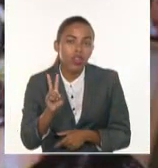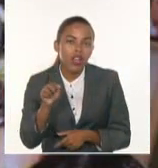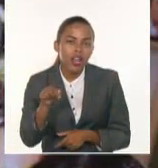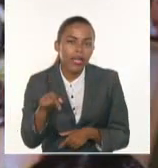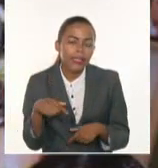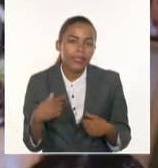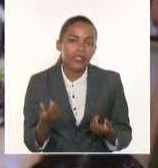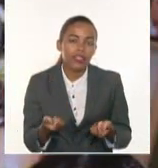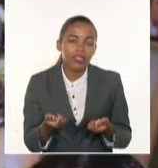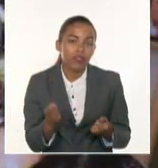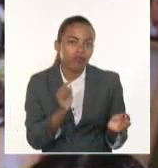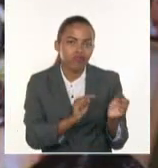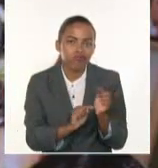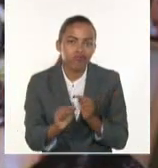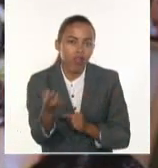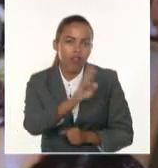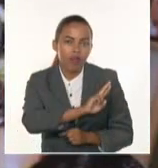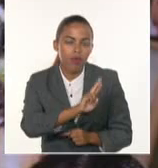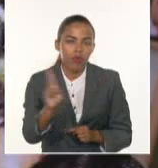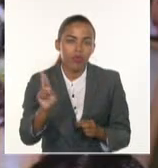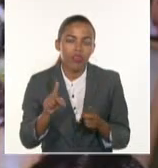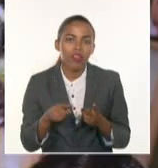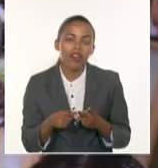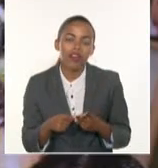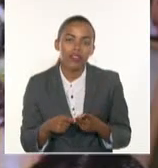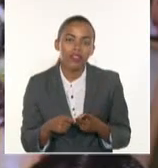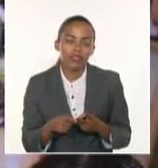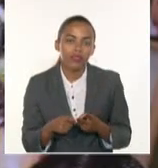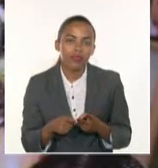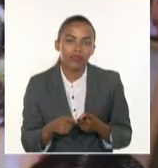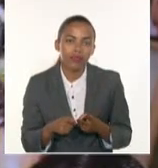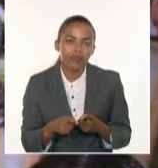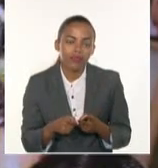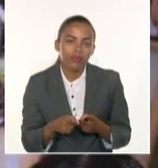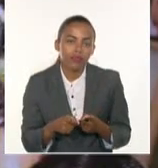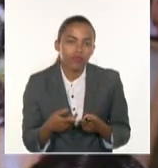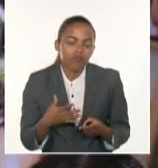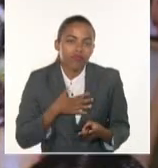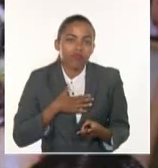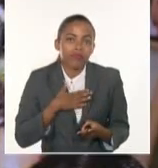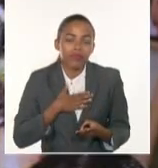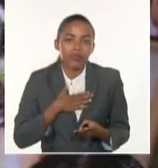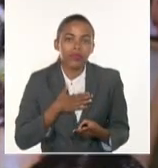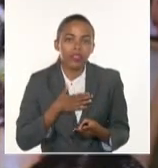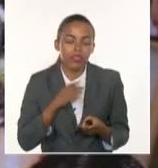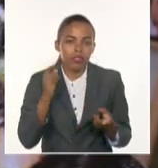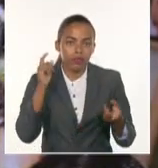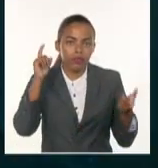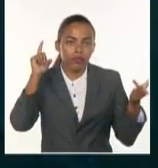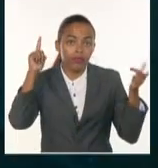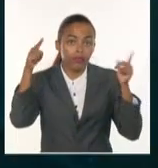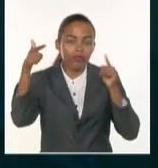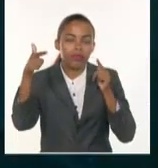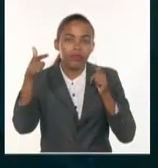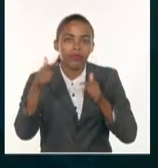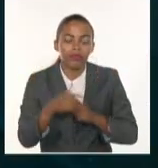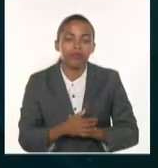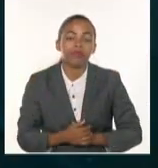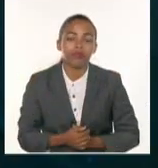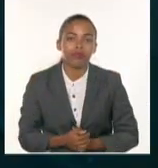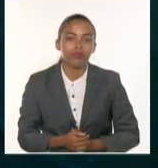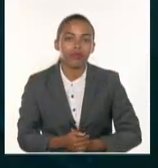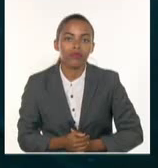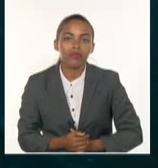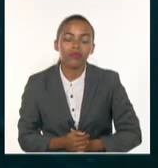comunicador, rebelde, desde su estilo, pero Chávez comunicaba. Su claridad en